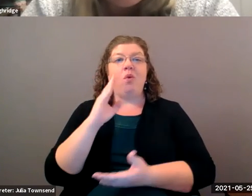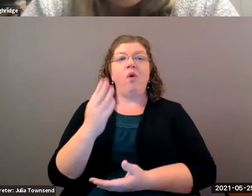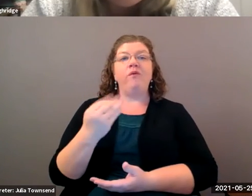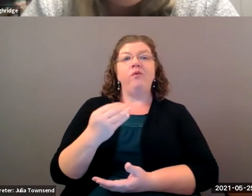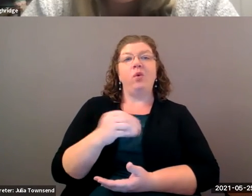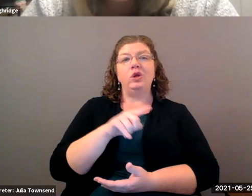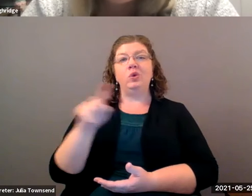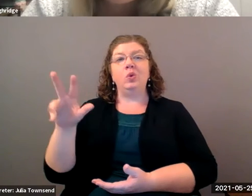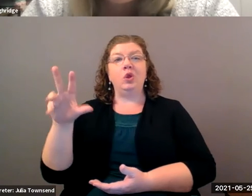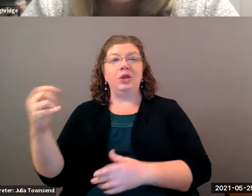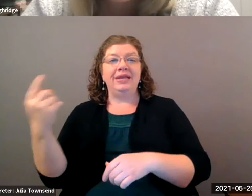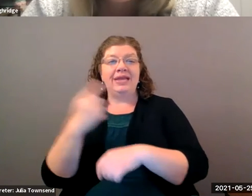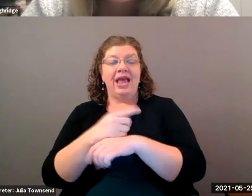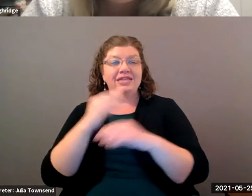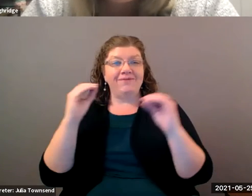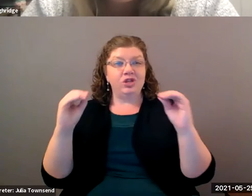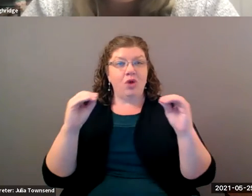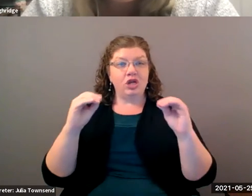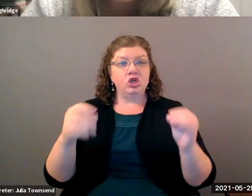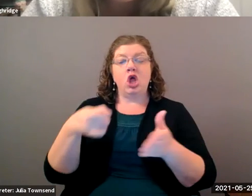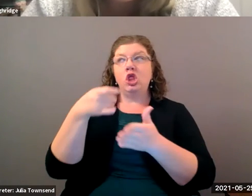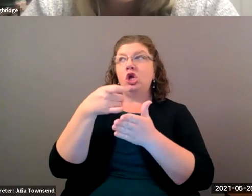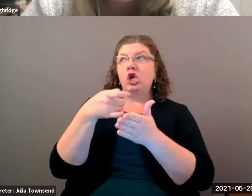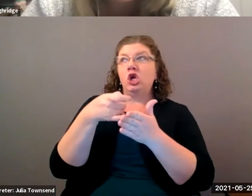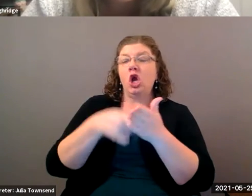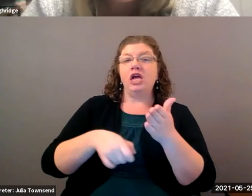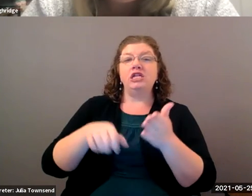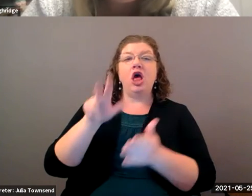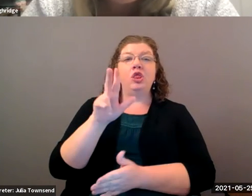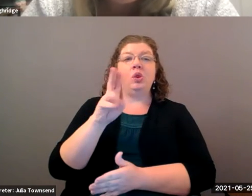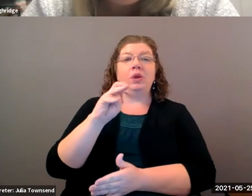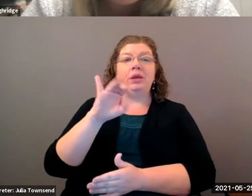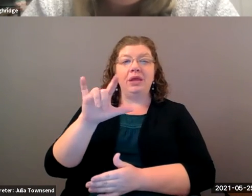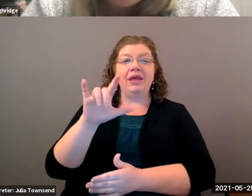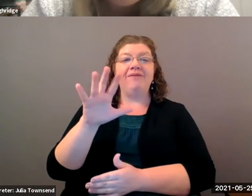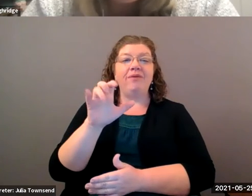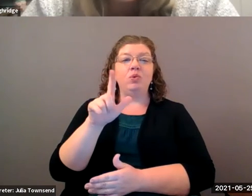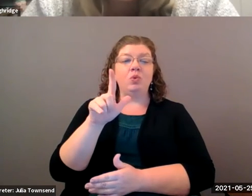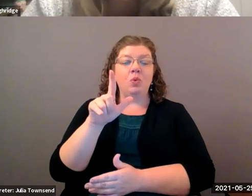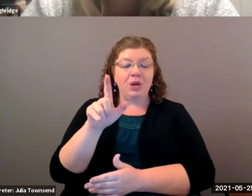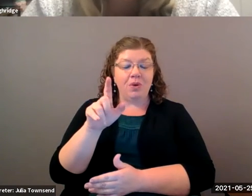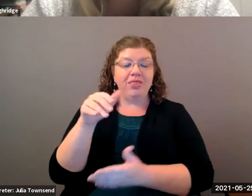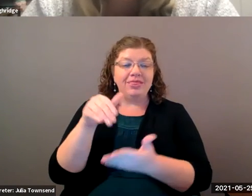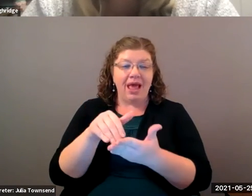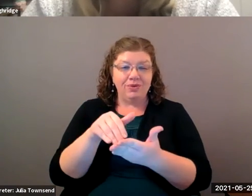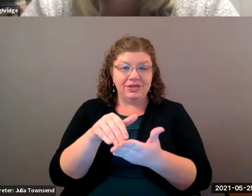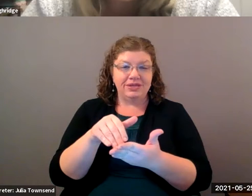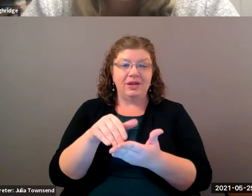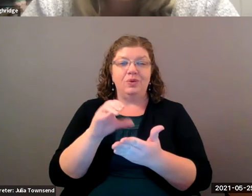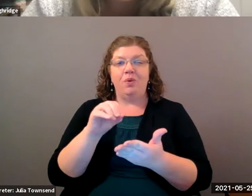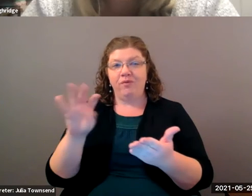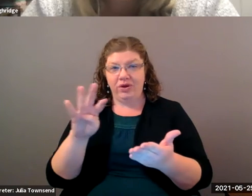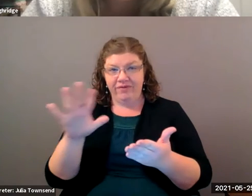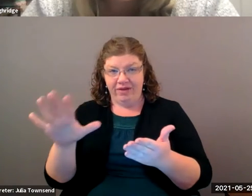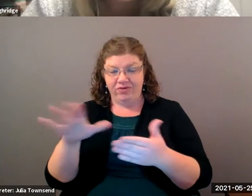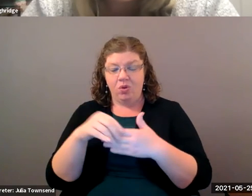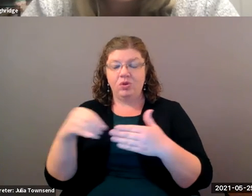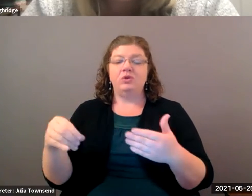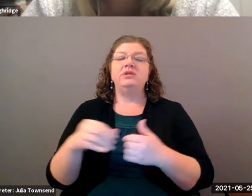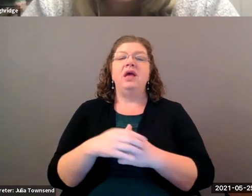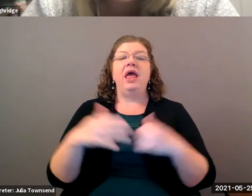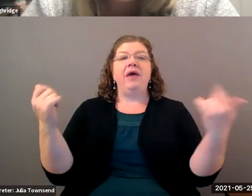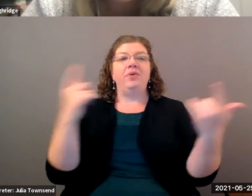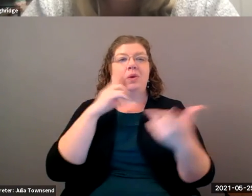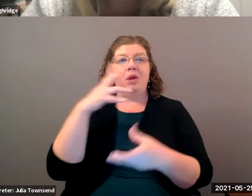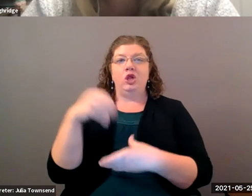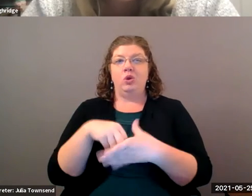3,700 estudiantes. Y casi van a ser 30 días de instrucción. El costo total va a ser de